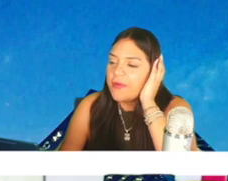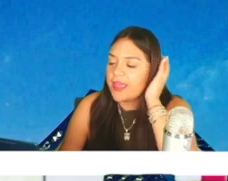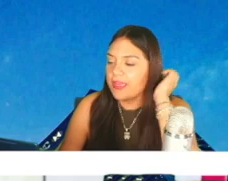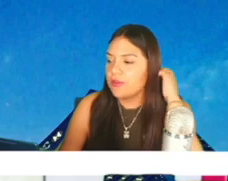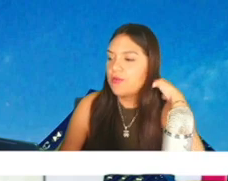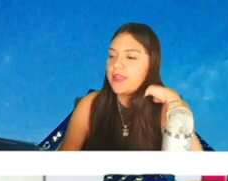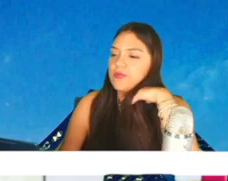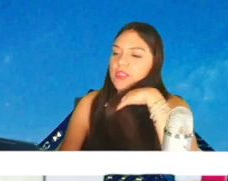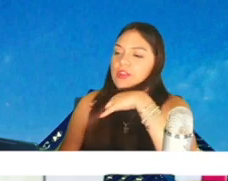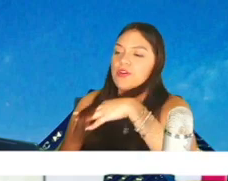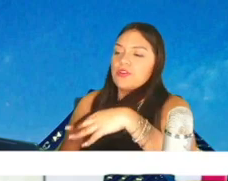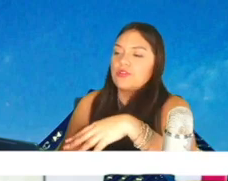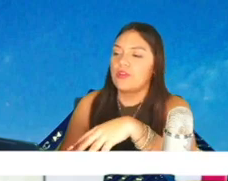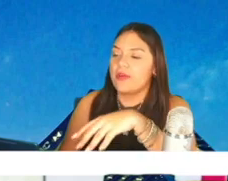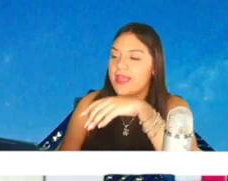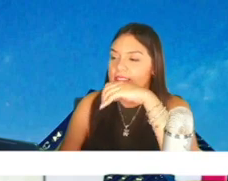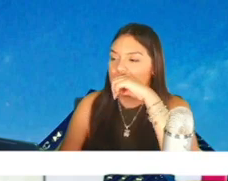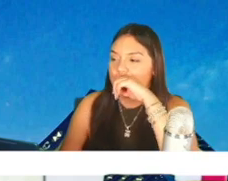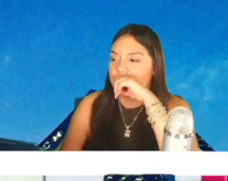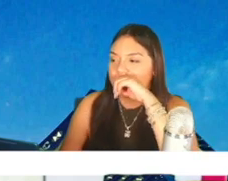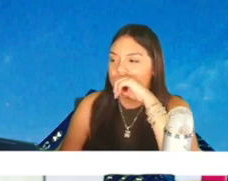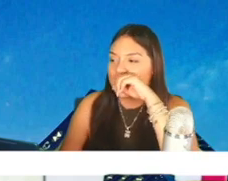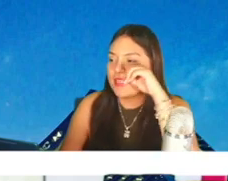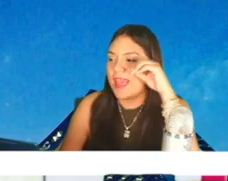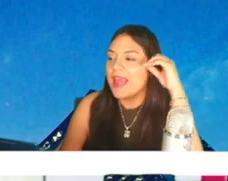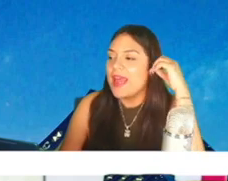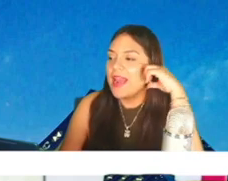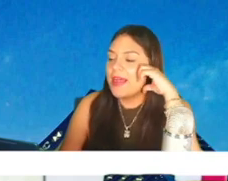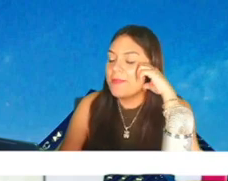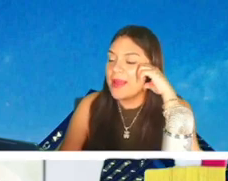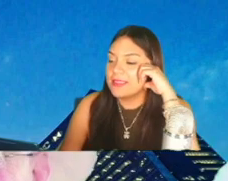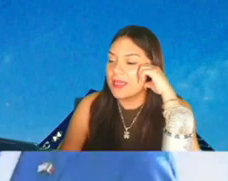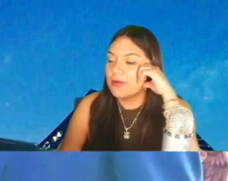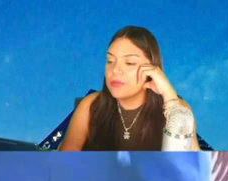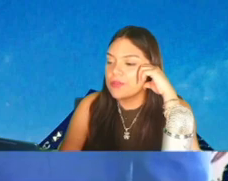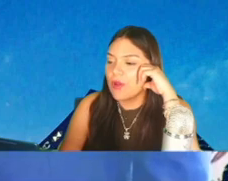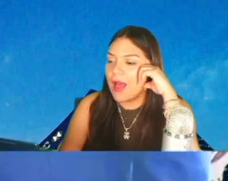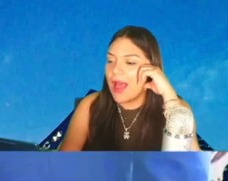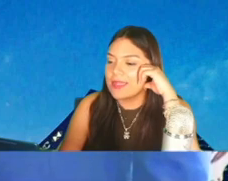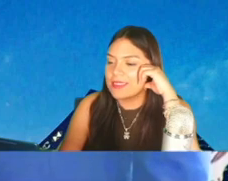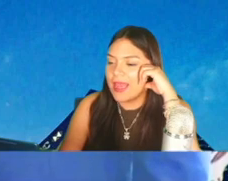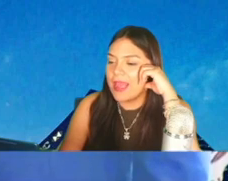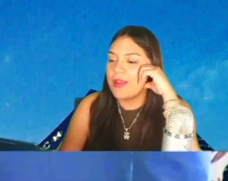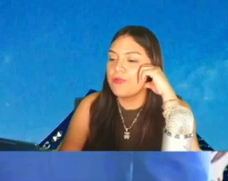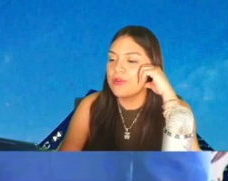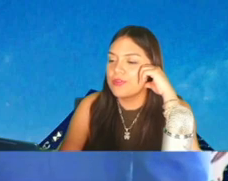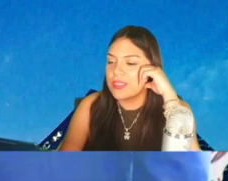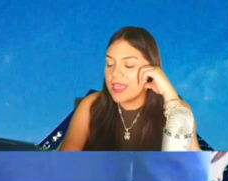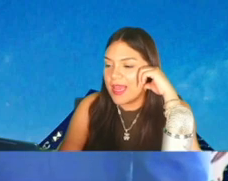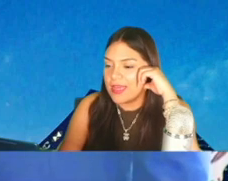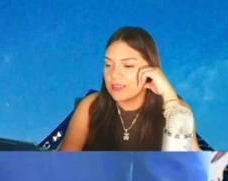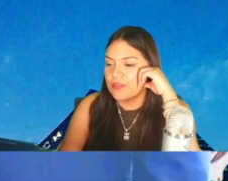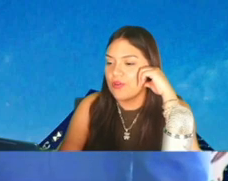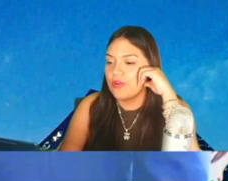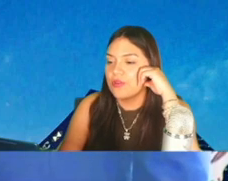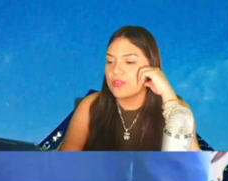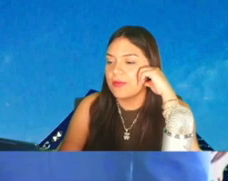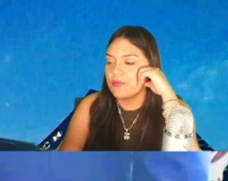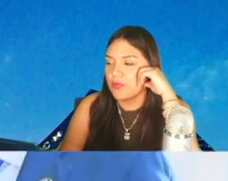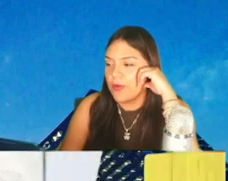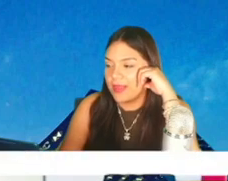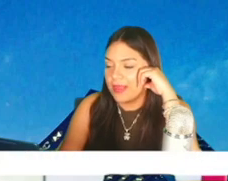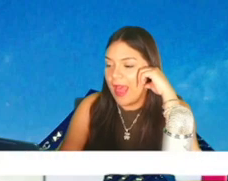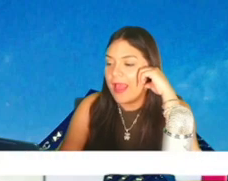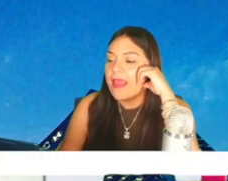fue, no, que sucedió todo esto? Pues fíjense, nada más que justo hace unos días, no, nos